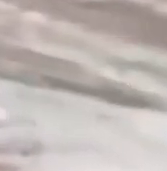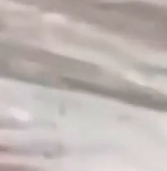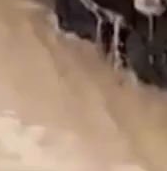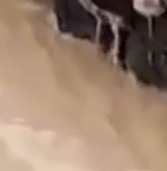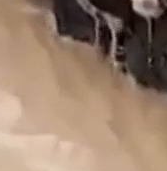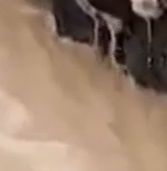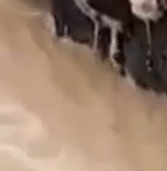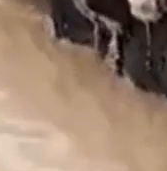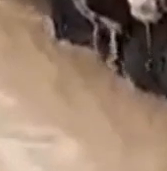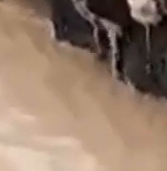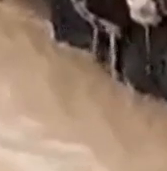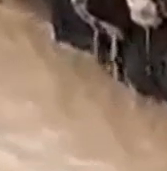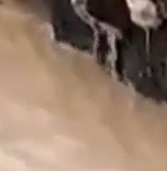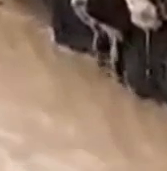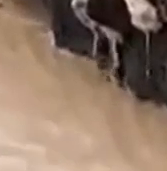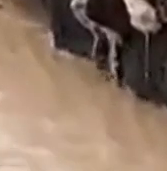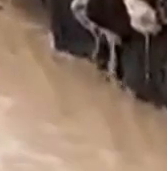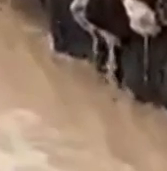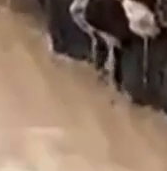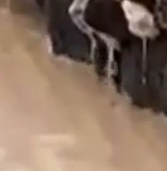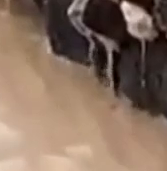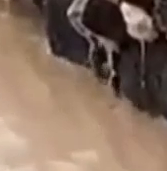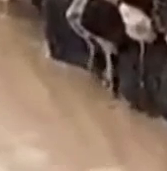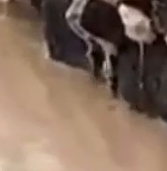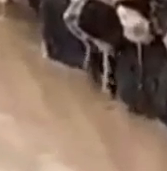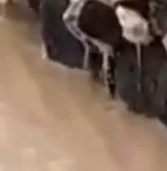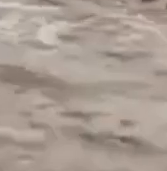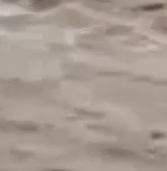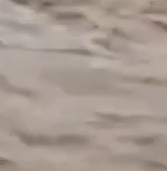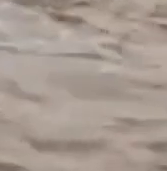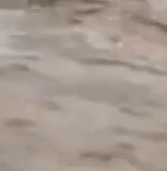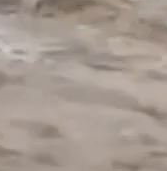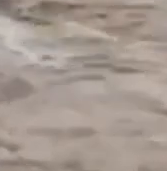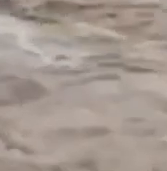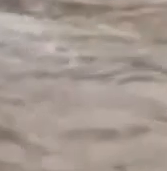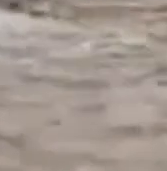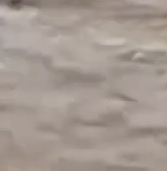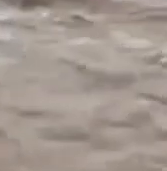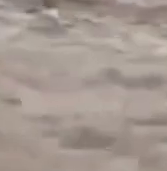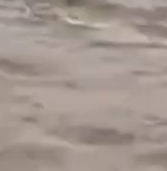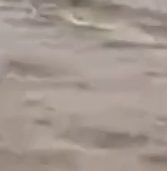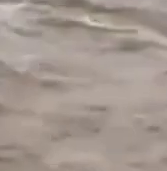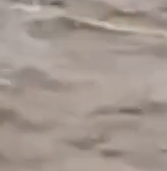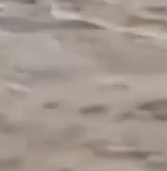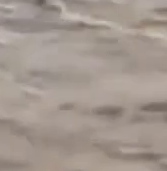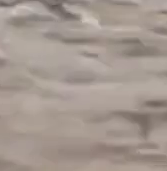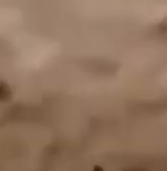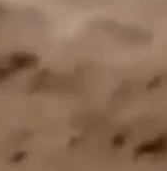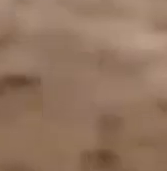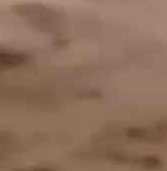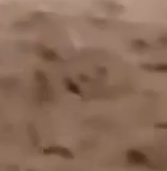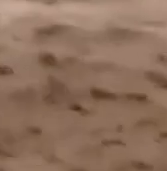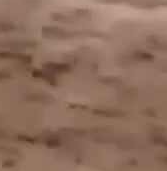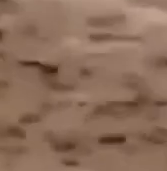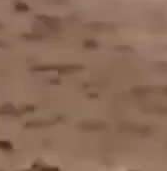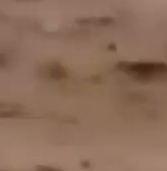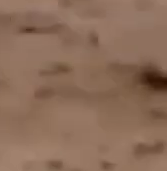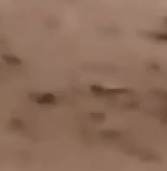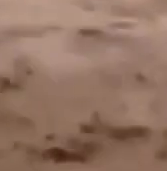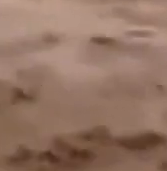de la muerte entre California y Nevada Estados Unidos llovió intensamente durante tres horas y el incremento del agua representó el